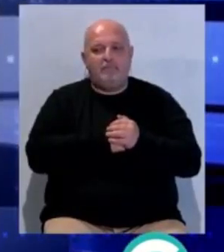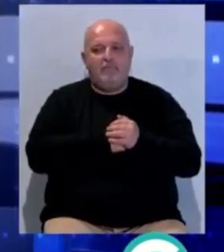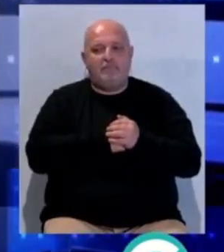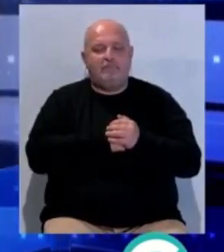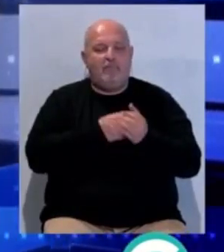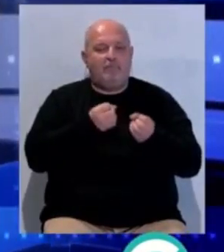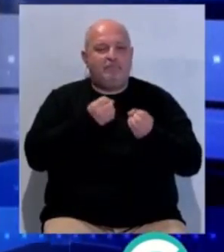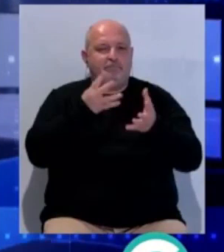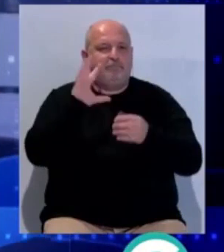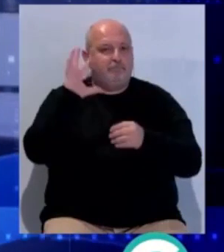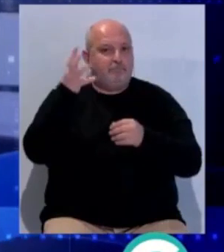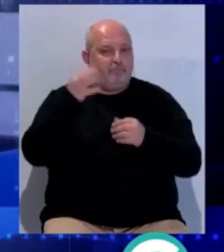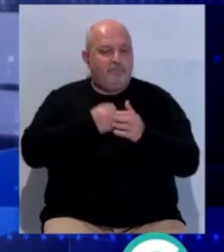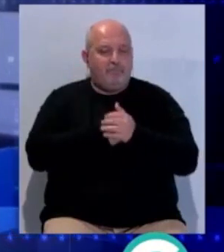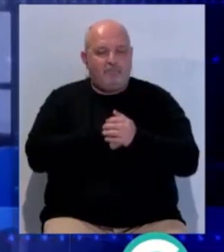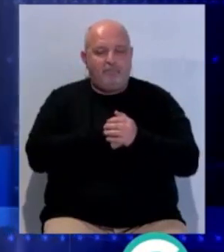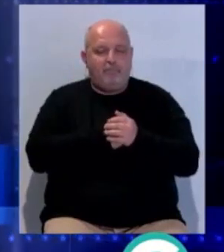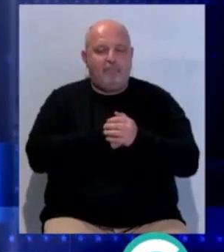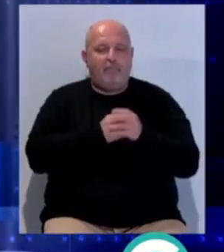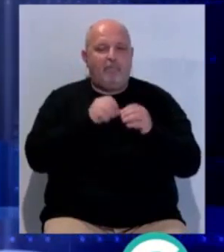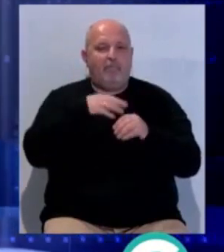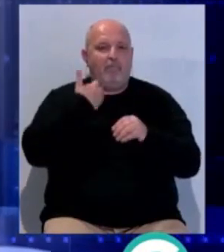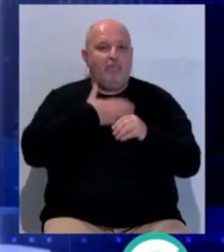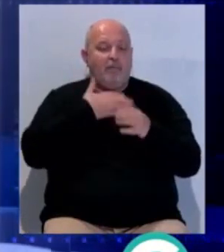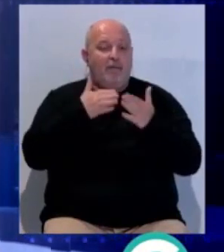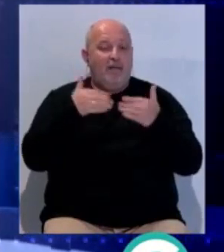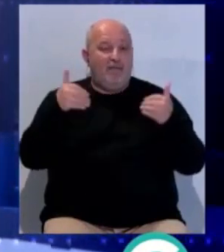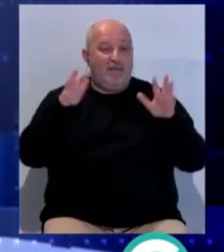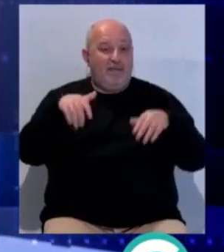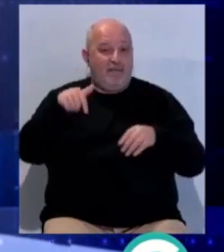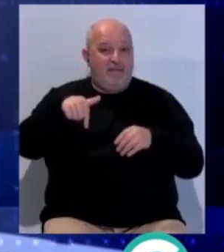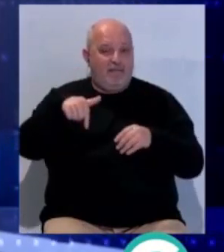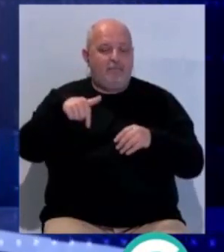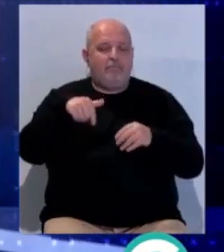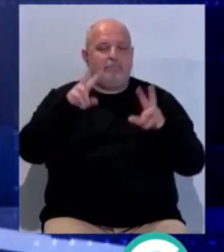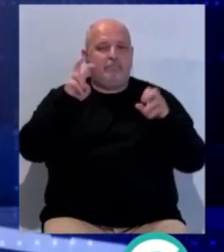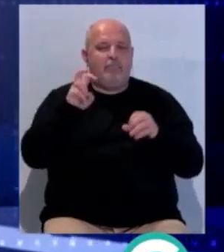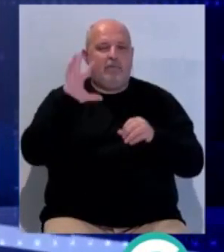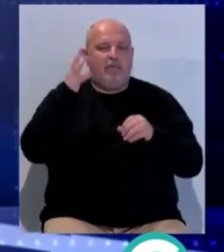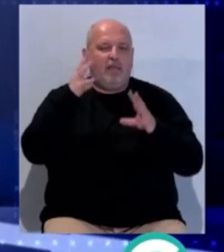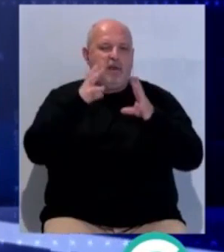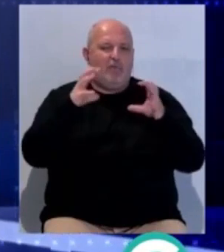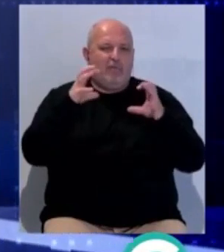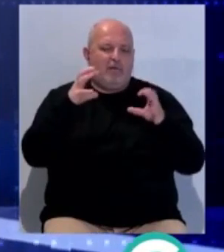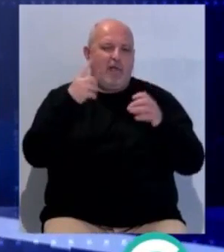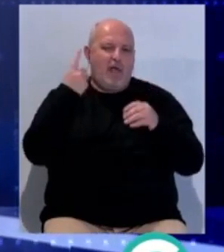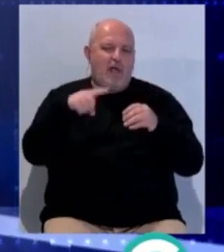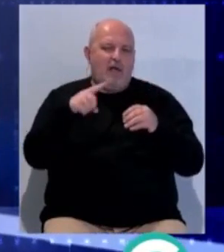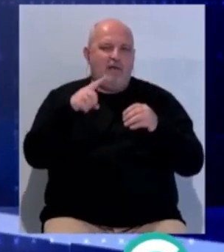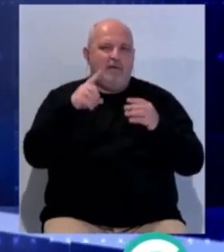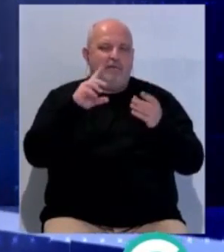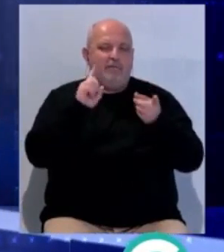La Agencia Estatal de Meteorología informa de un tiempo para mañana en la Bahía de Cádiz con cielos parcialmente cubiertos